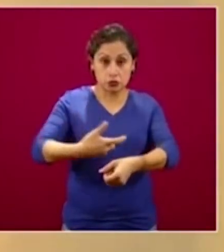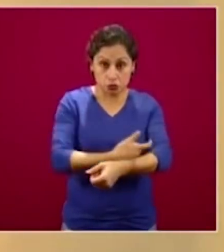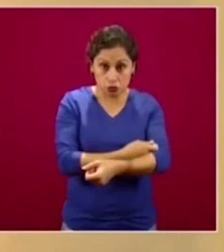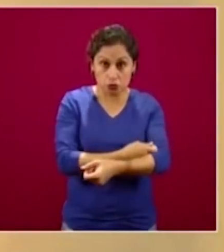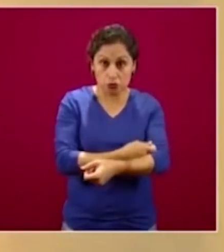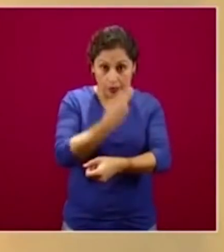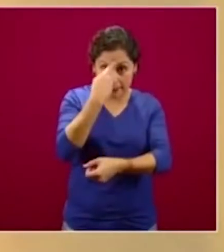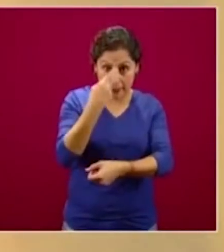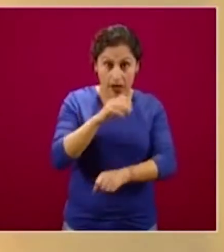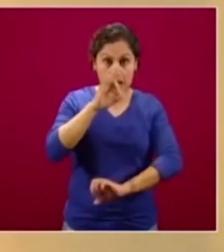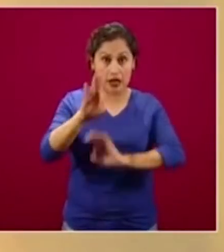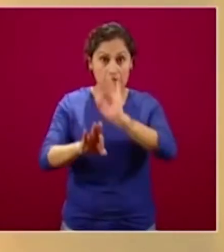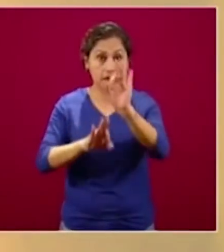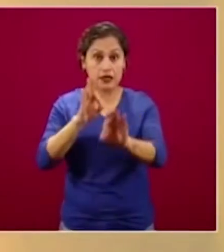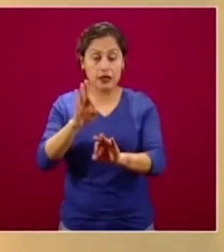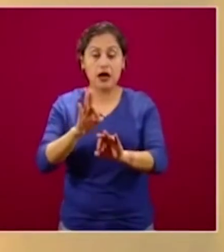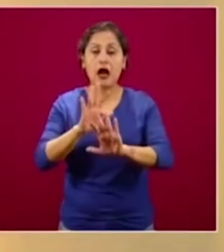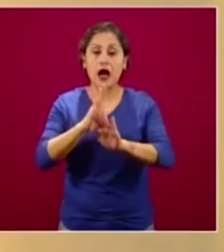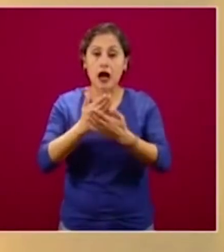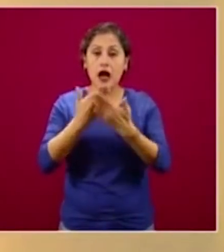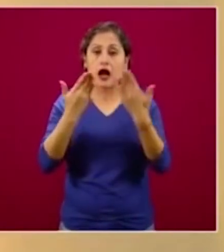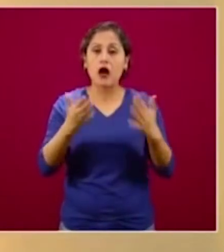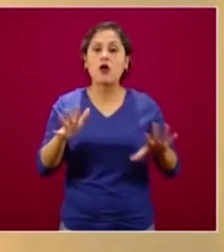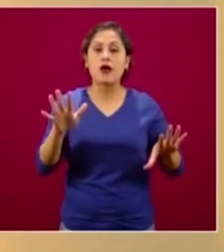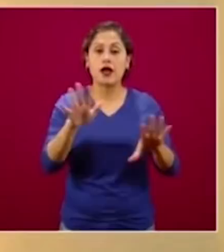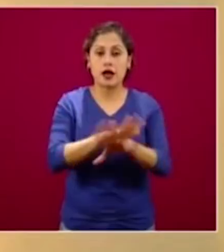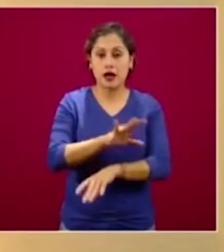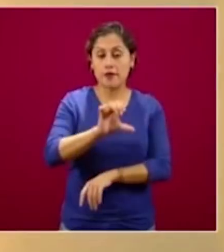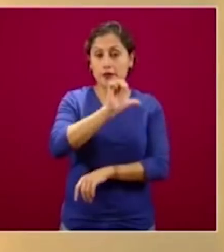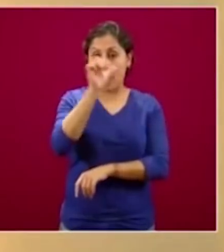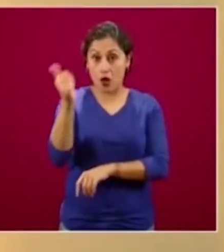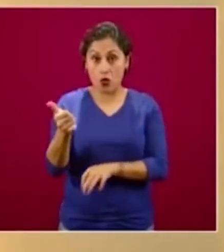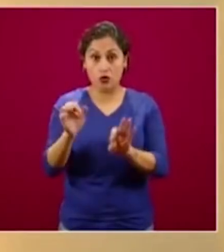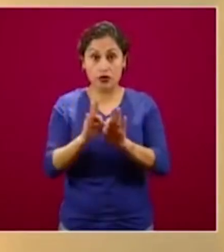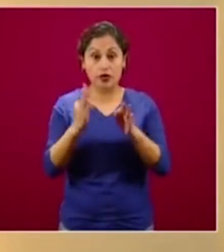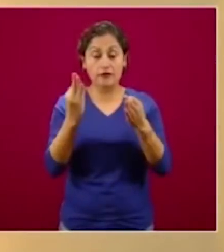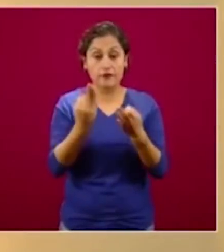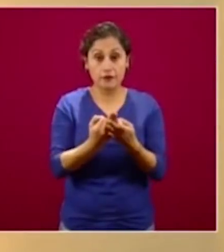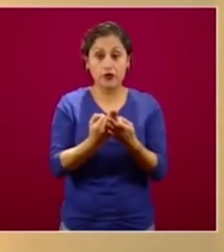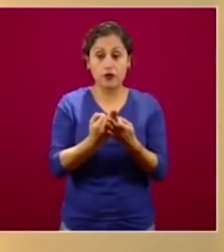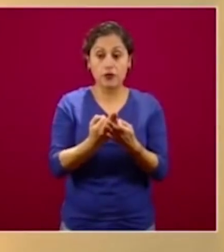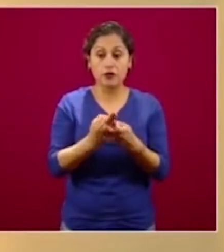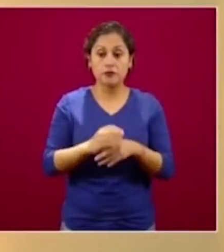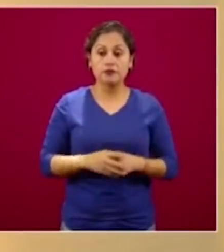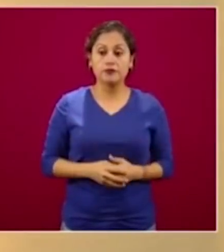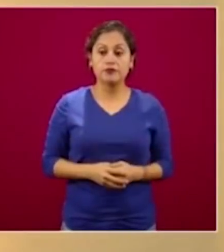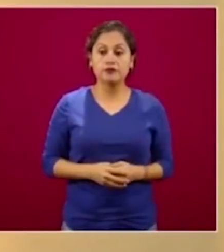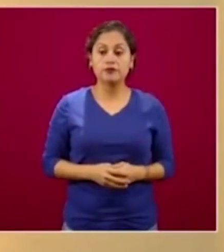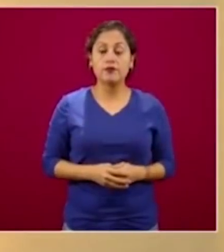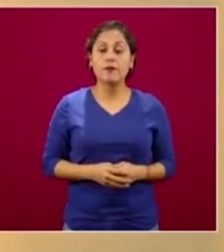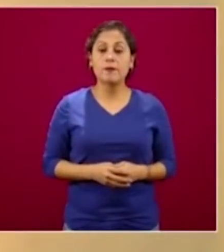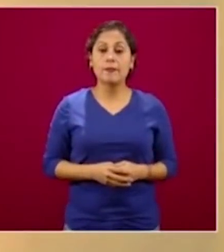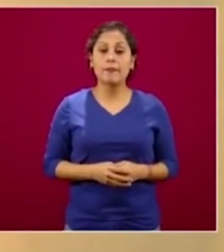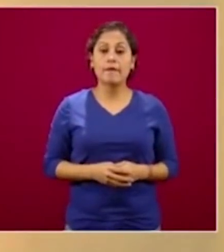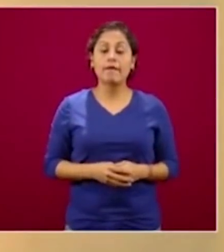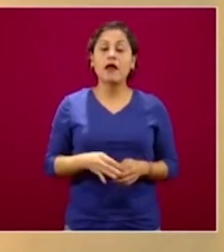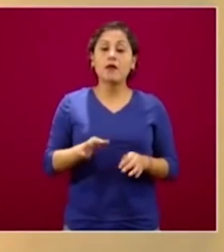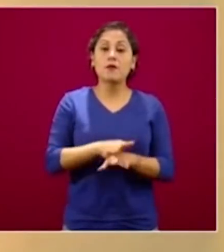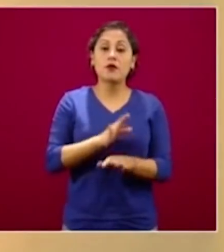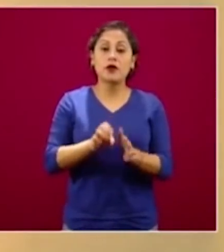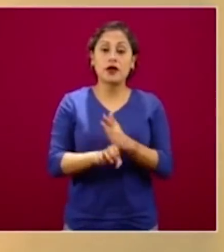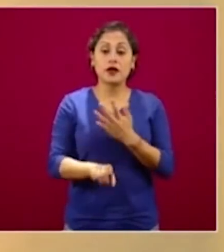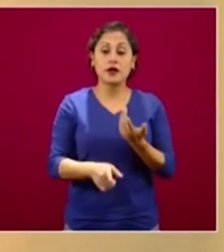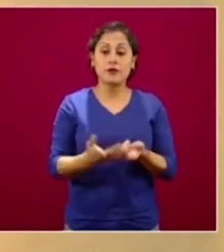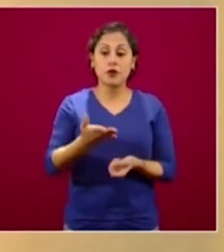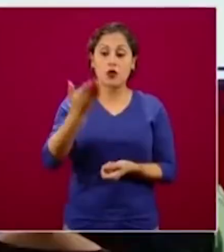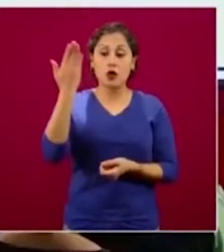ha destinado la transfusión sanguínea a otras áreas de las que en el referente o en la comparación de años previos sin COVID